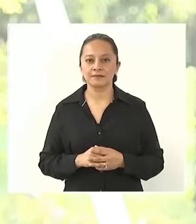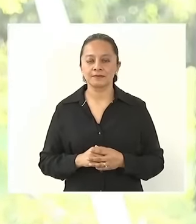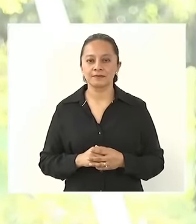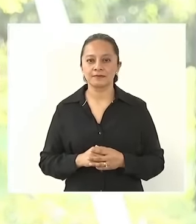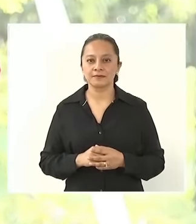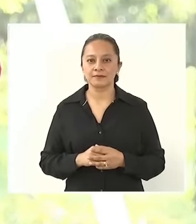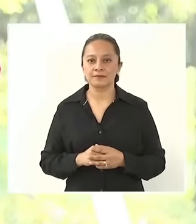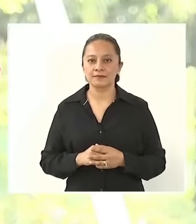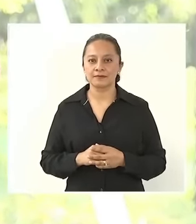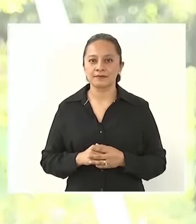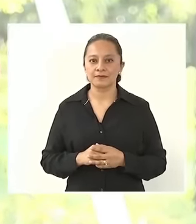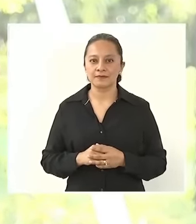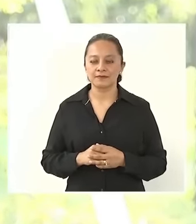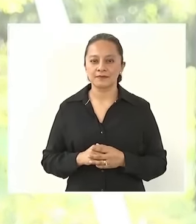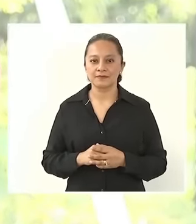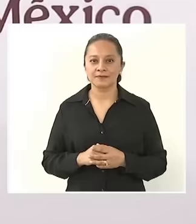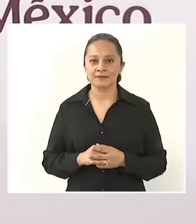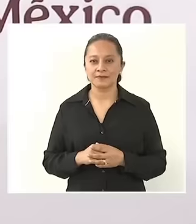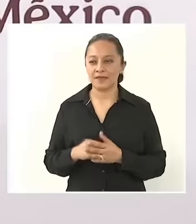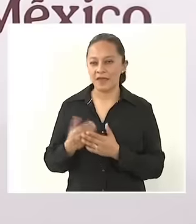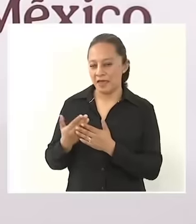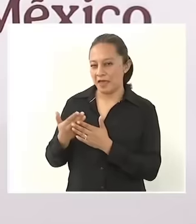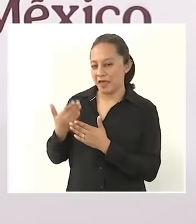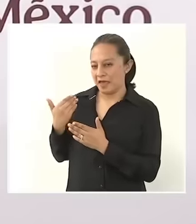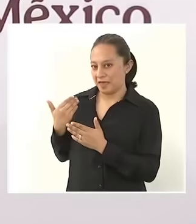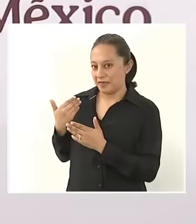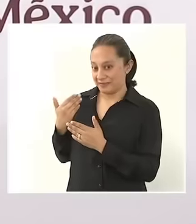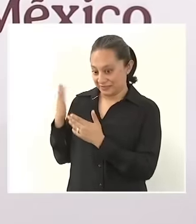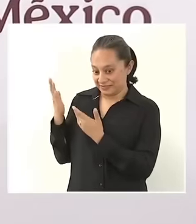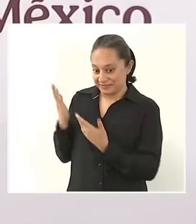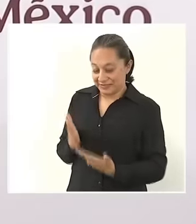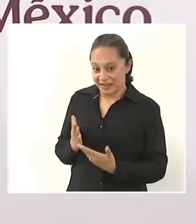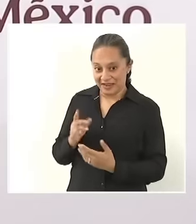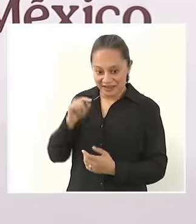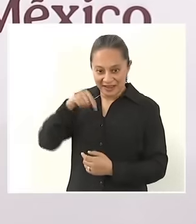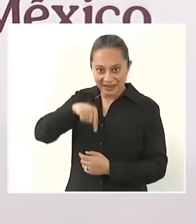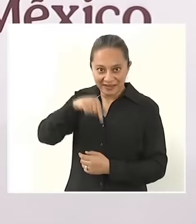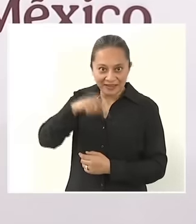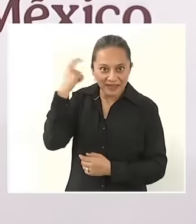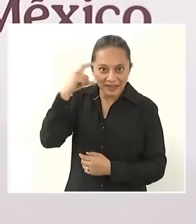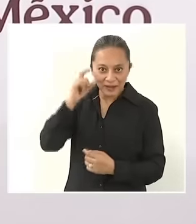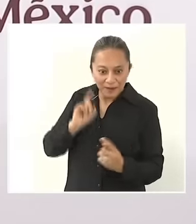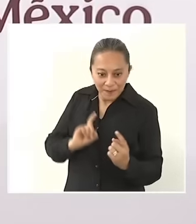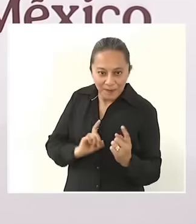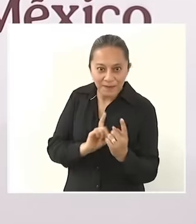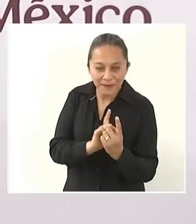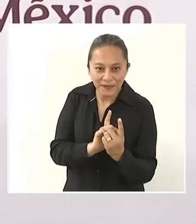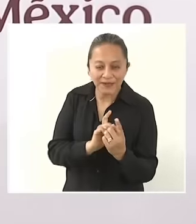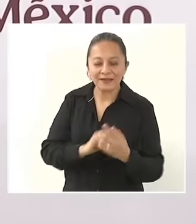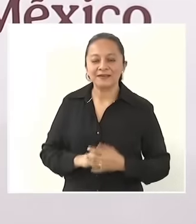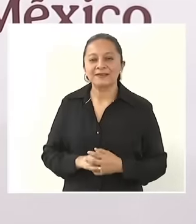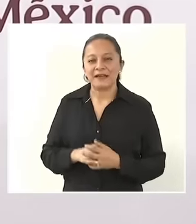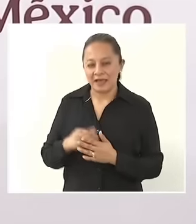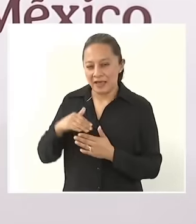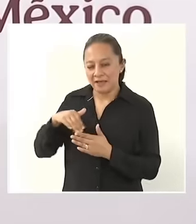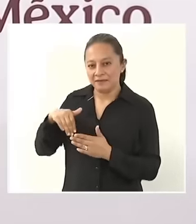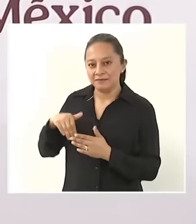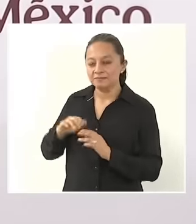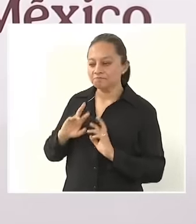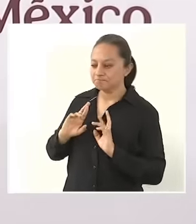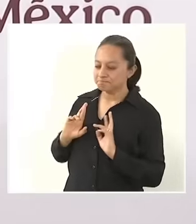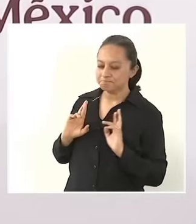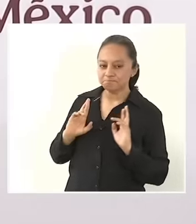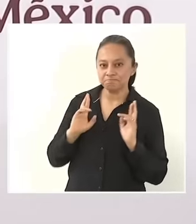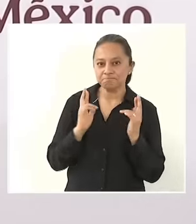antes de llegar a este encuentro con el pueblo de Querétaro, tuvimos una